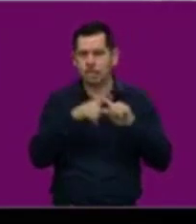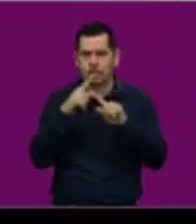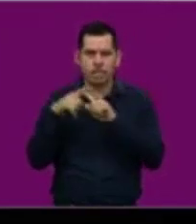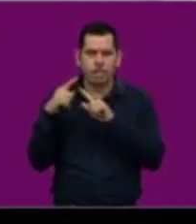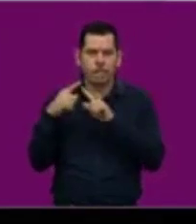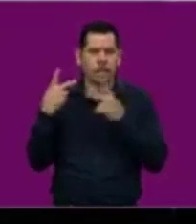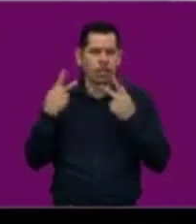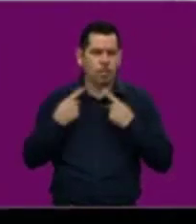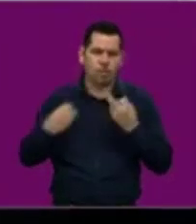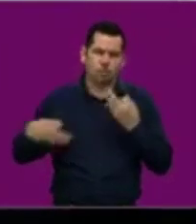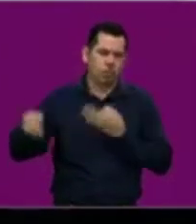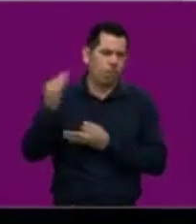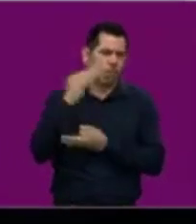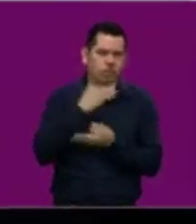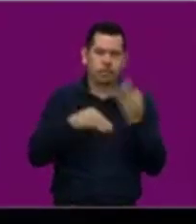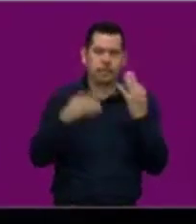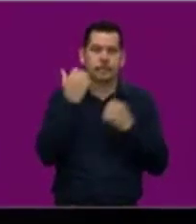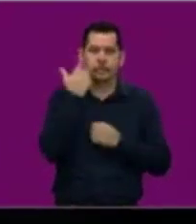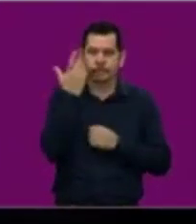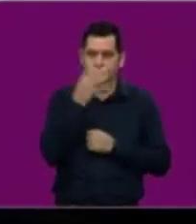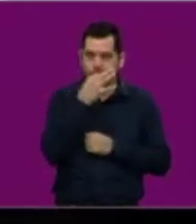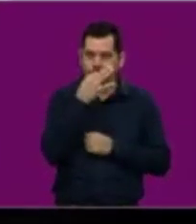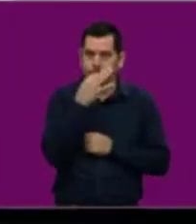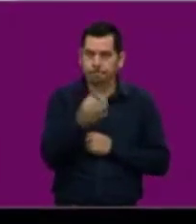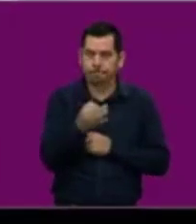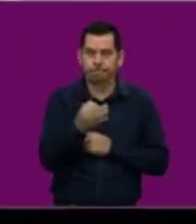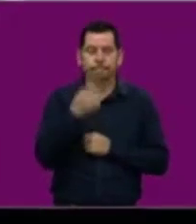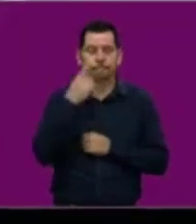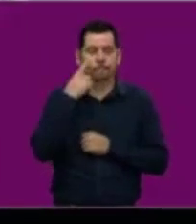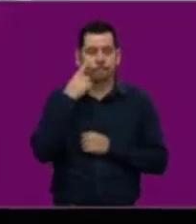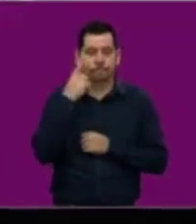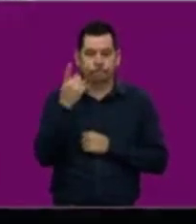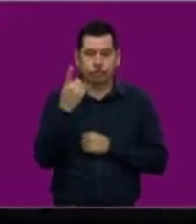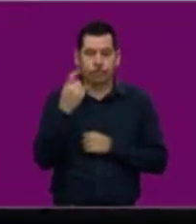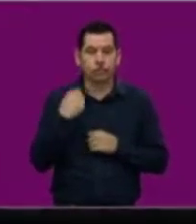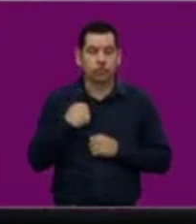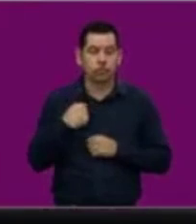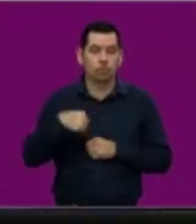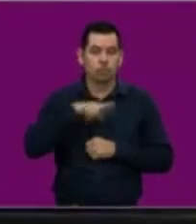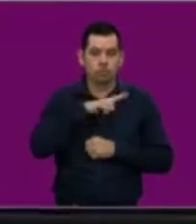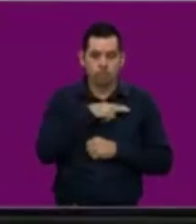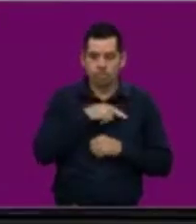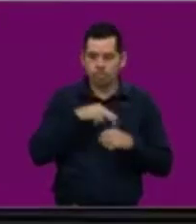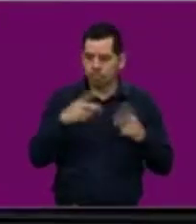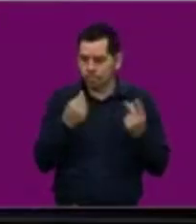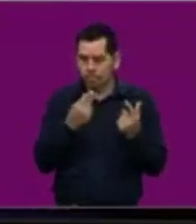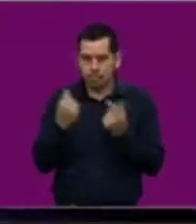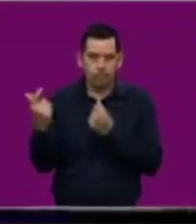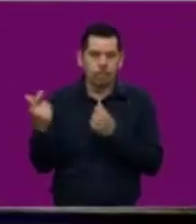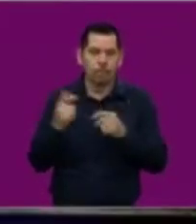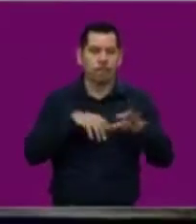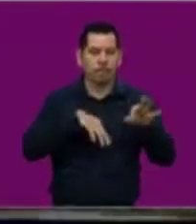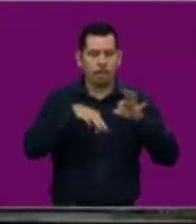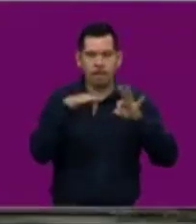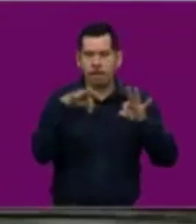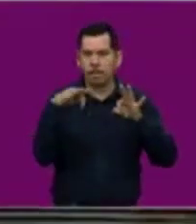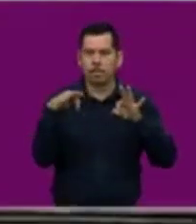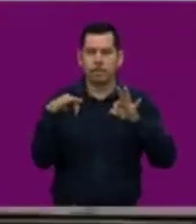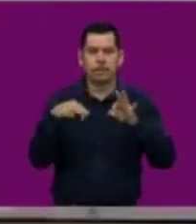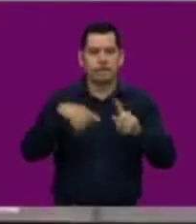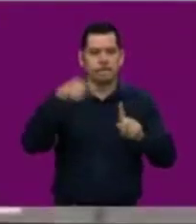ciudadanía en general que hemos y estamos trabajando en un proyecto